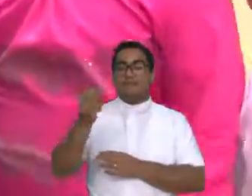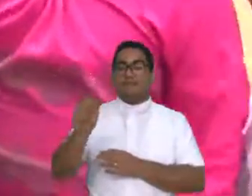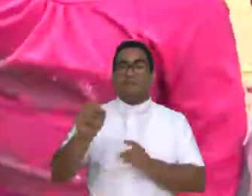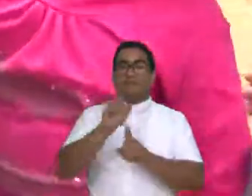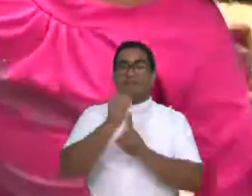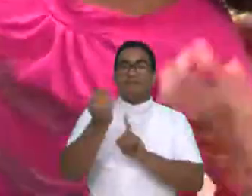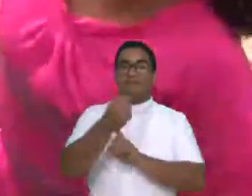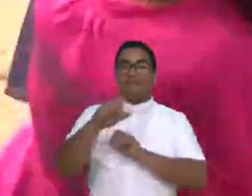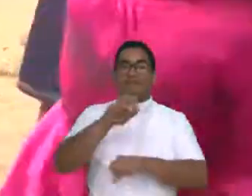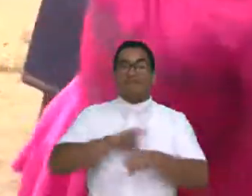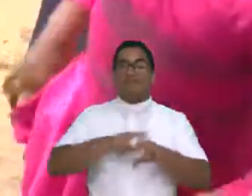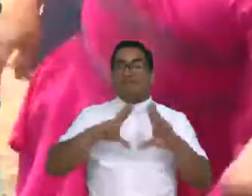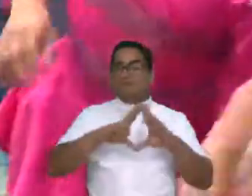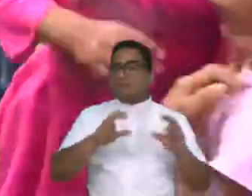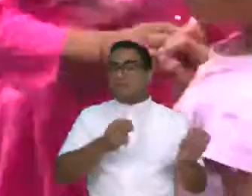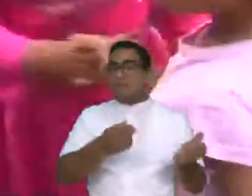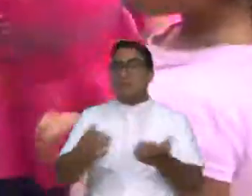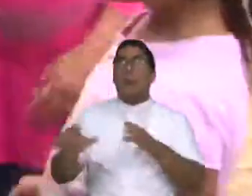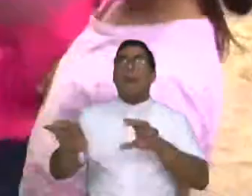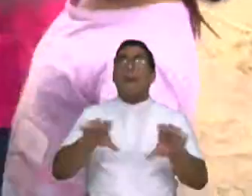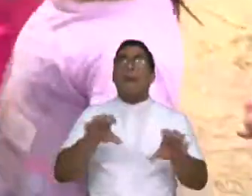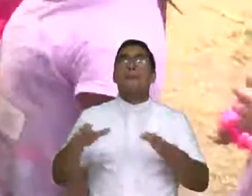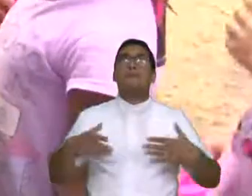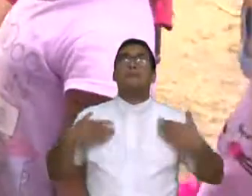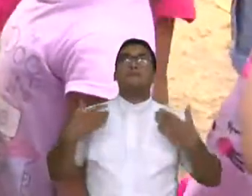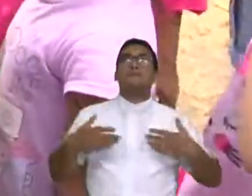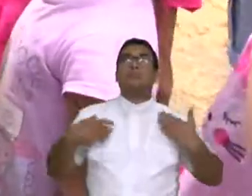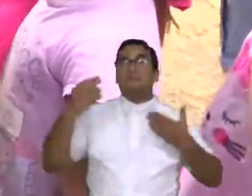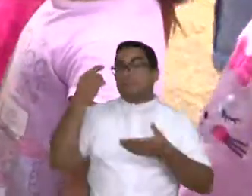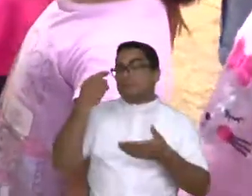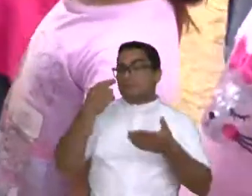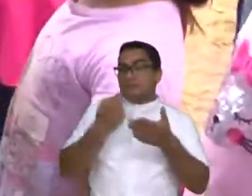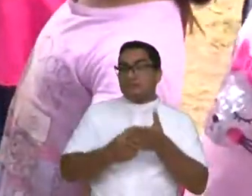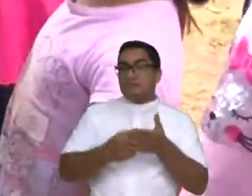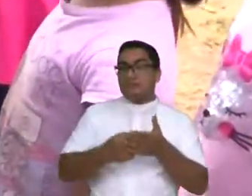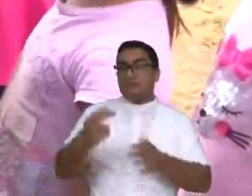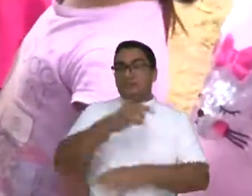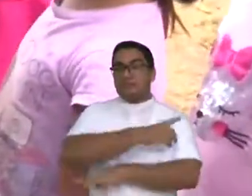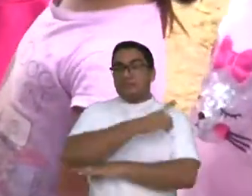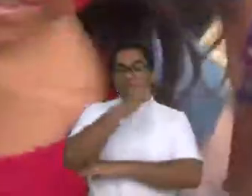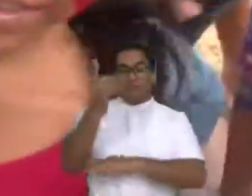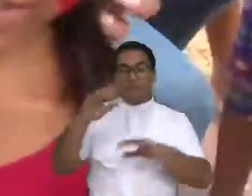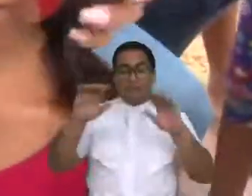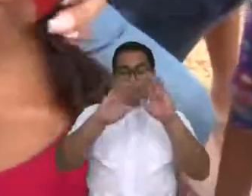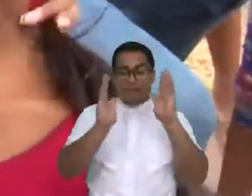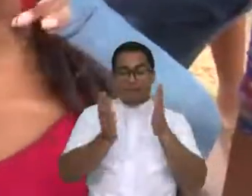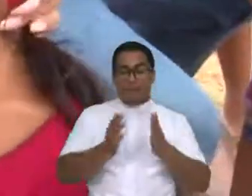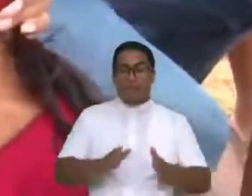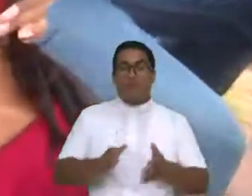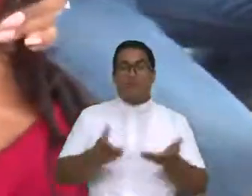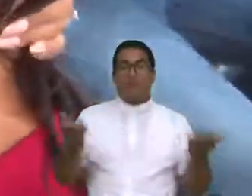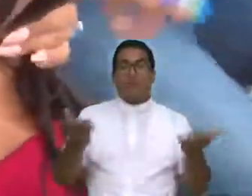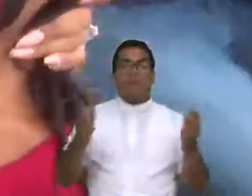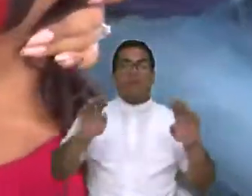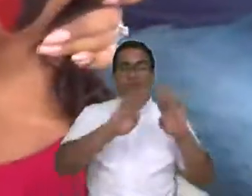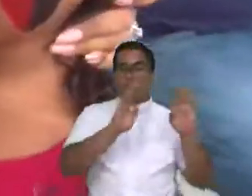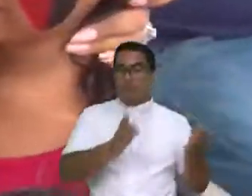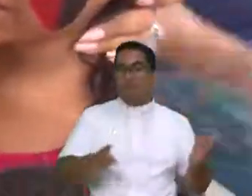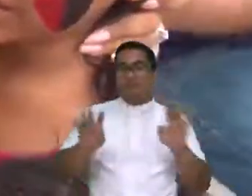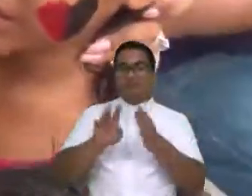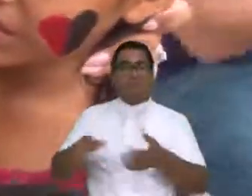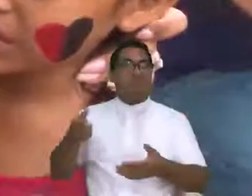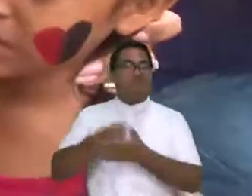de Nicaragua. Es una actividad recreativa donde estamos conmemorando el Día de la Mujer, una mujer luchona